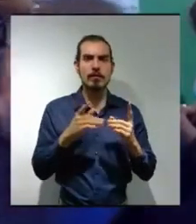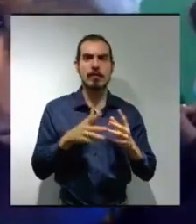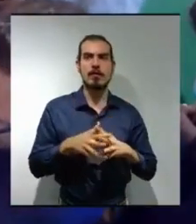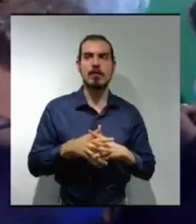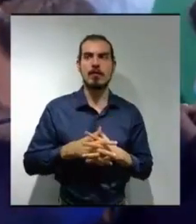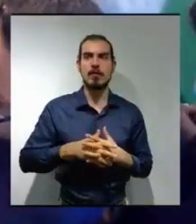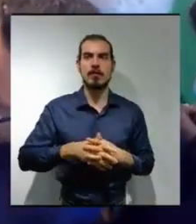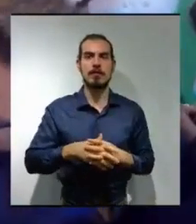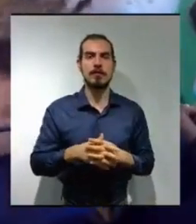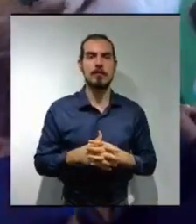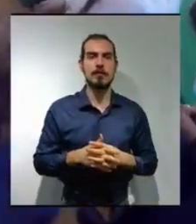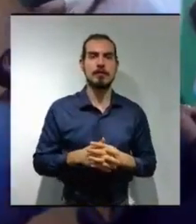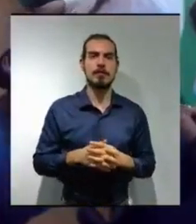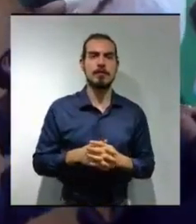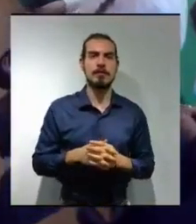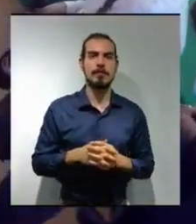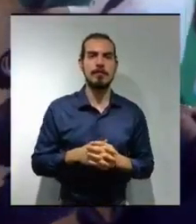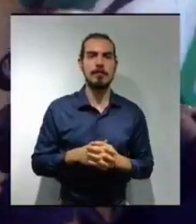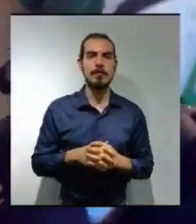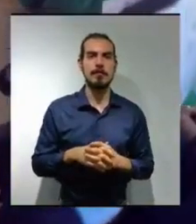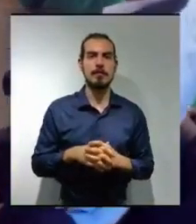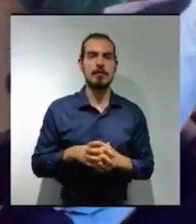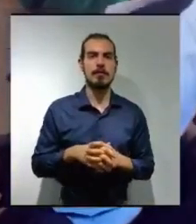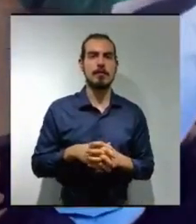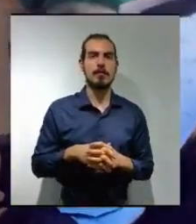No hay preguntas. Acá con Damaris.